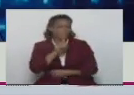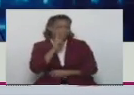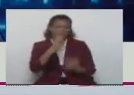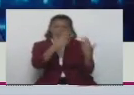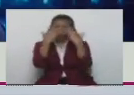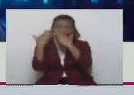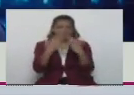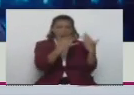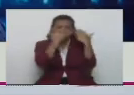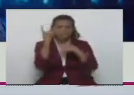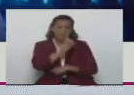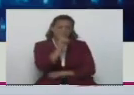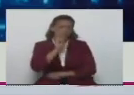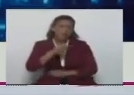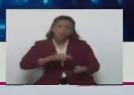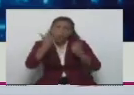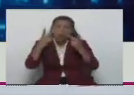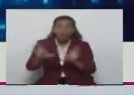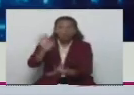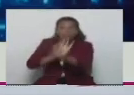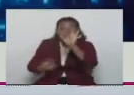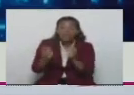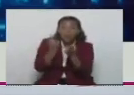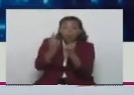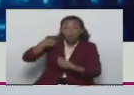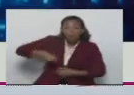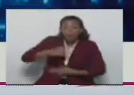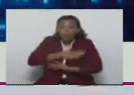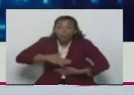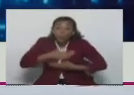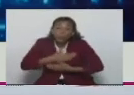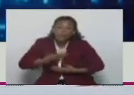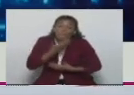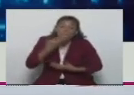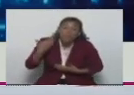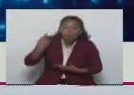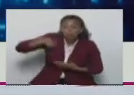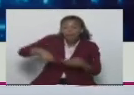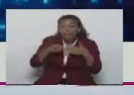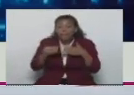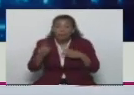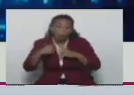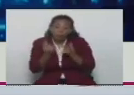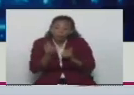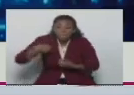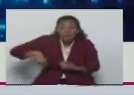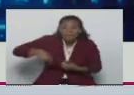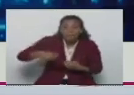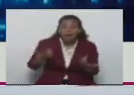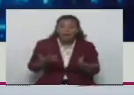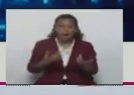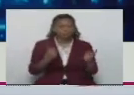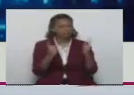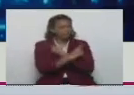mucha gente fue a buscar una opción económica en el exterior. Y entonces convirtieron lo